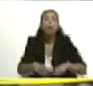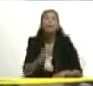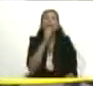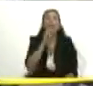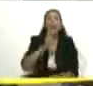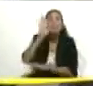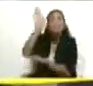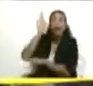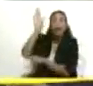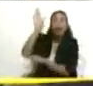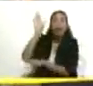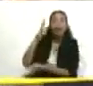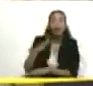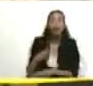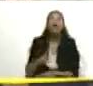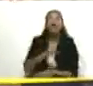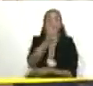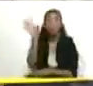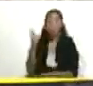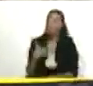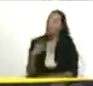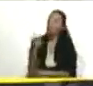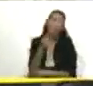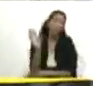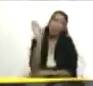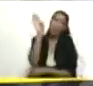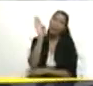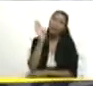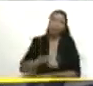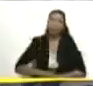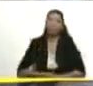Levanten la mano los que no están de acuerdo.